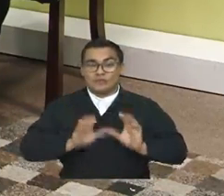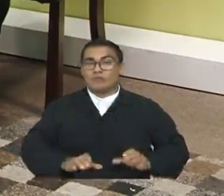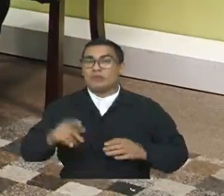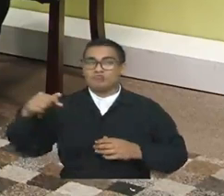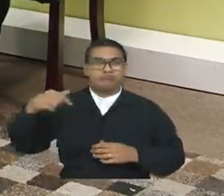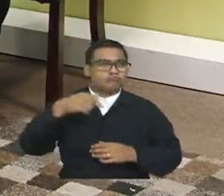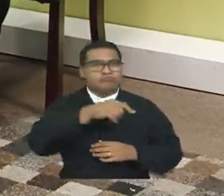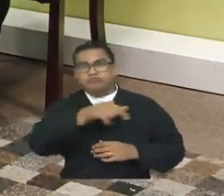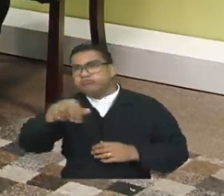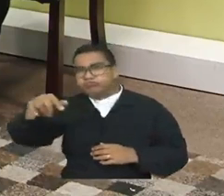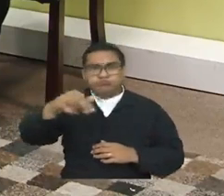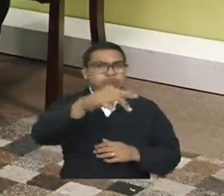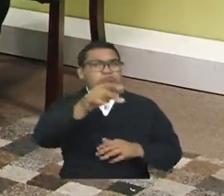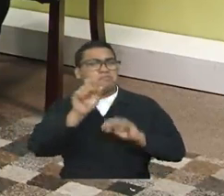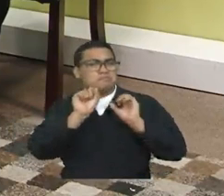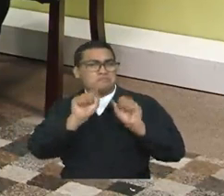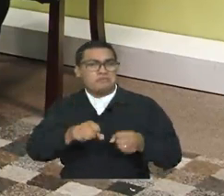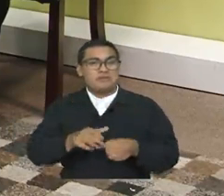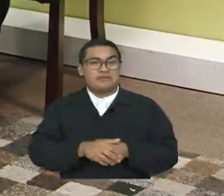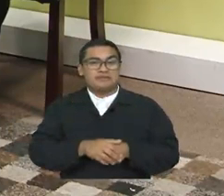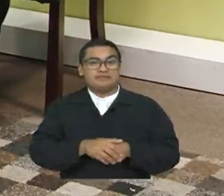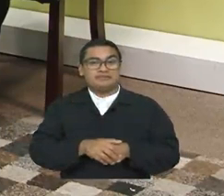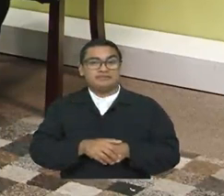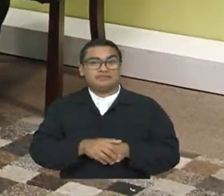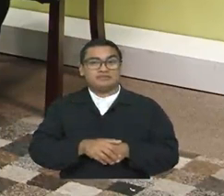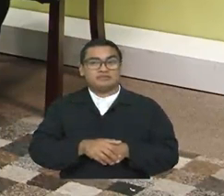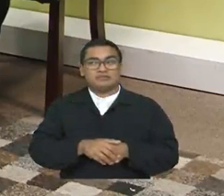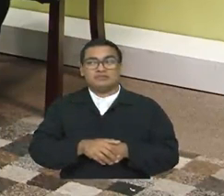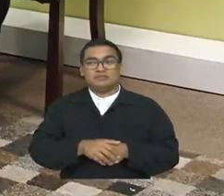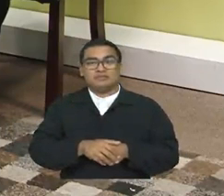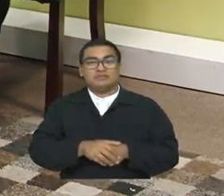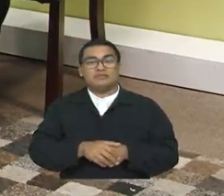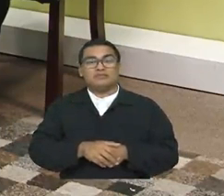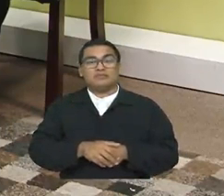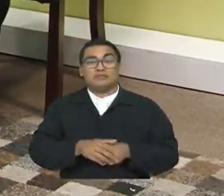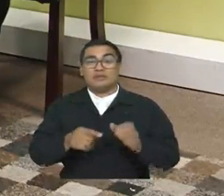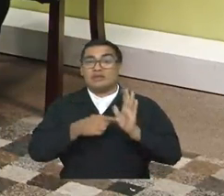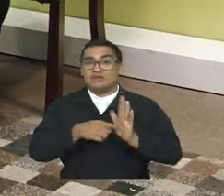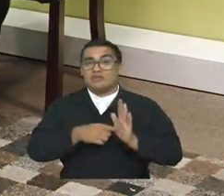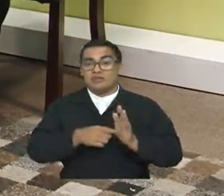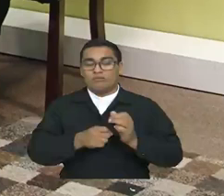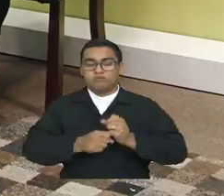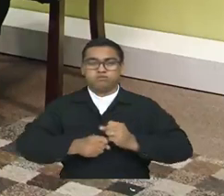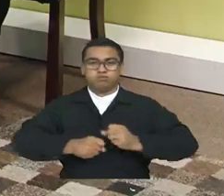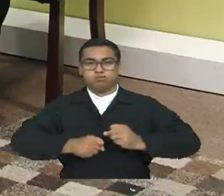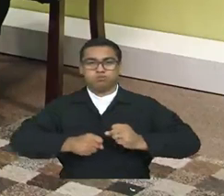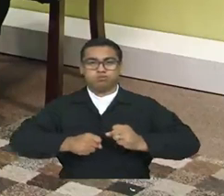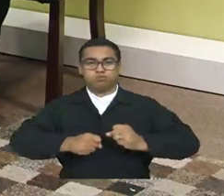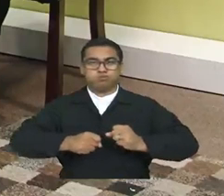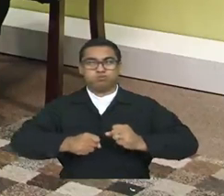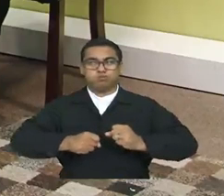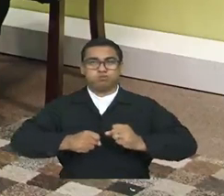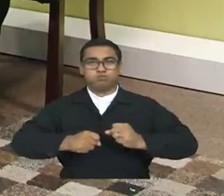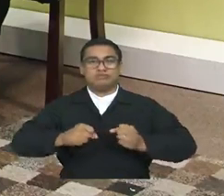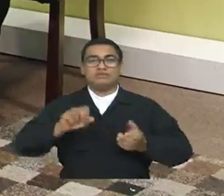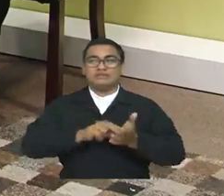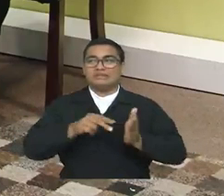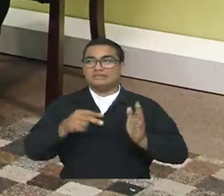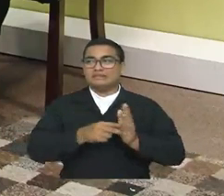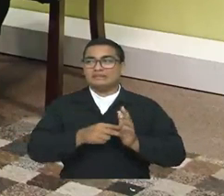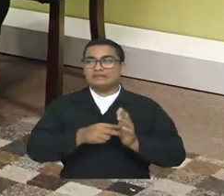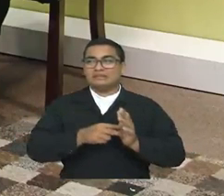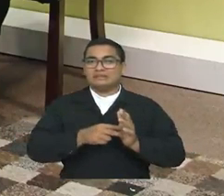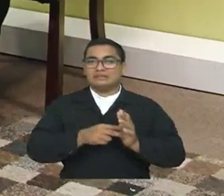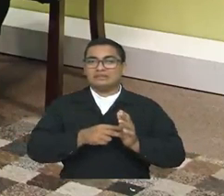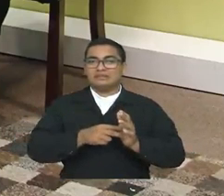nosotros queremos evitar es guardar, porque la gordurita, los gorduritos, no es más que eso, energía que